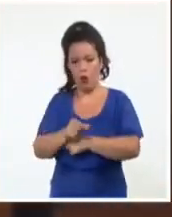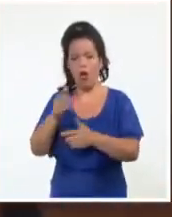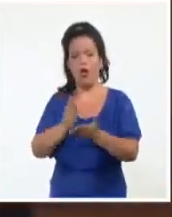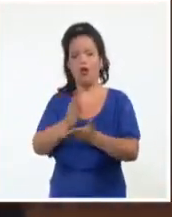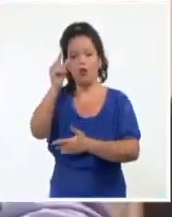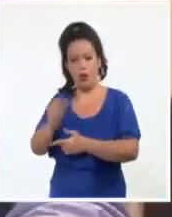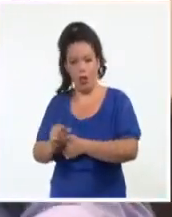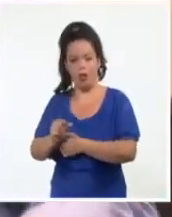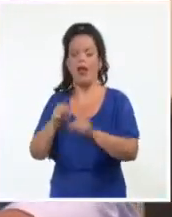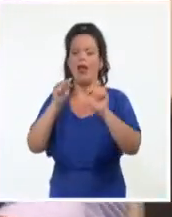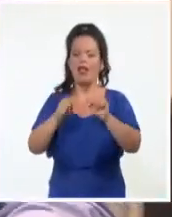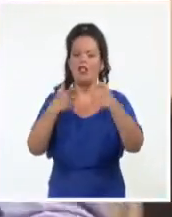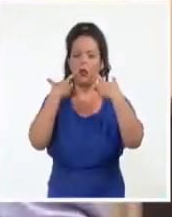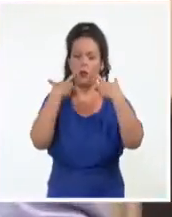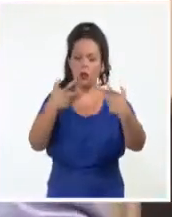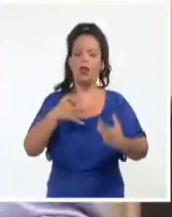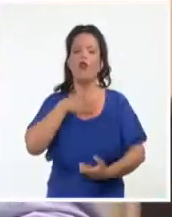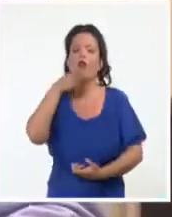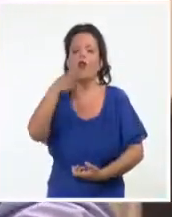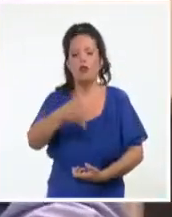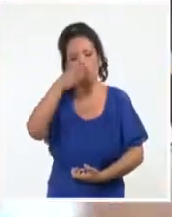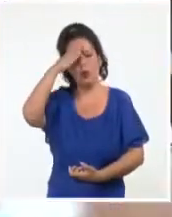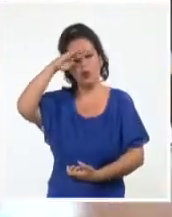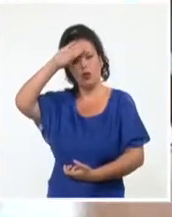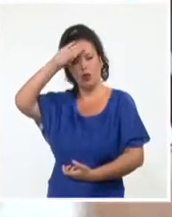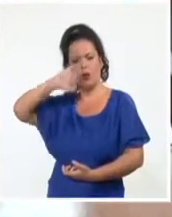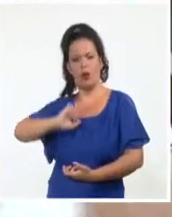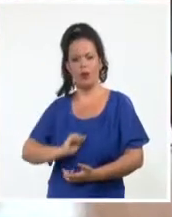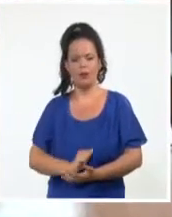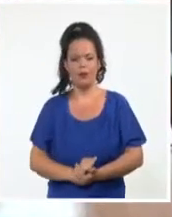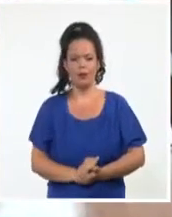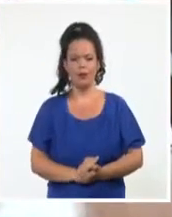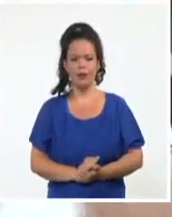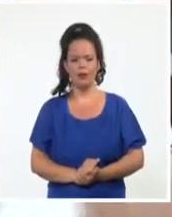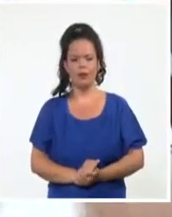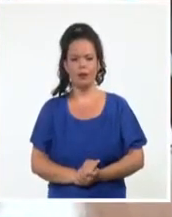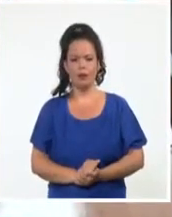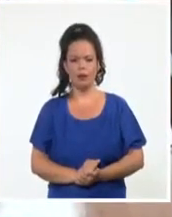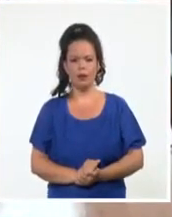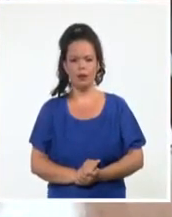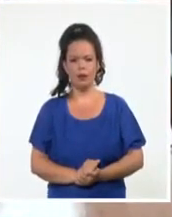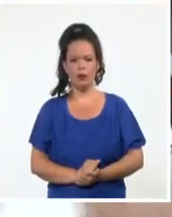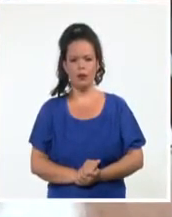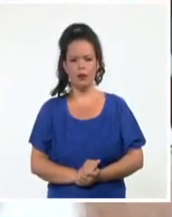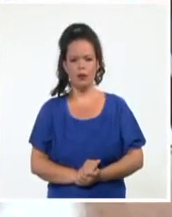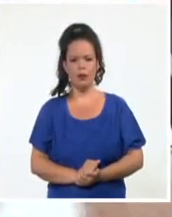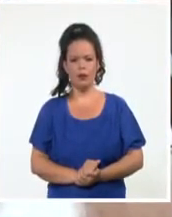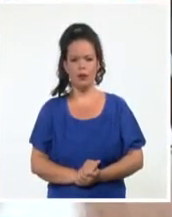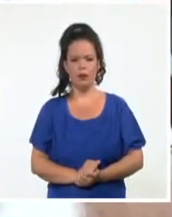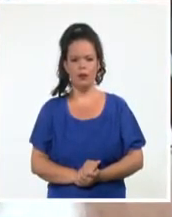Estado, deciden el futuro de la revolución. Wilmer Rodríguez Fernández, Sistema Informativo de la Televisión Cubana.